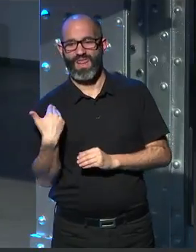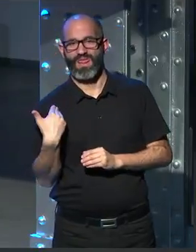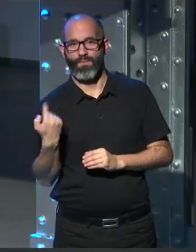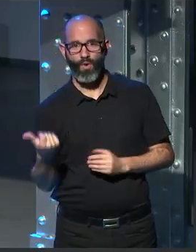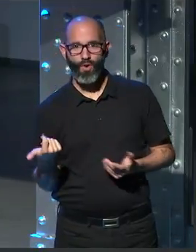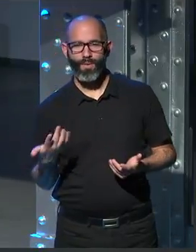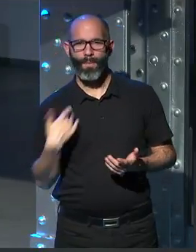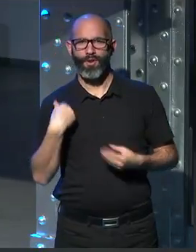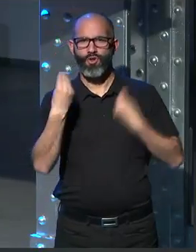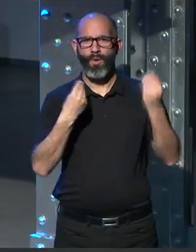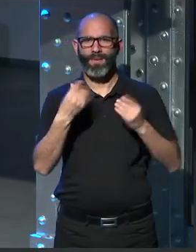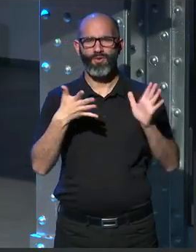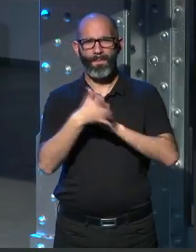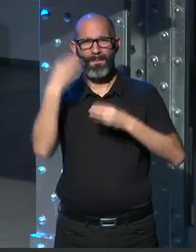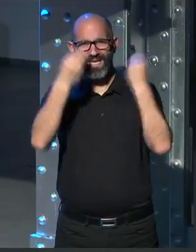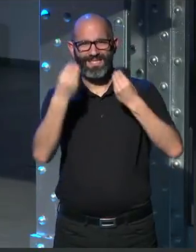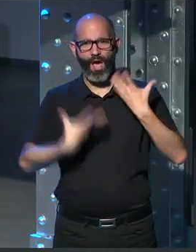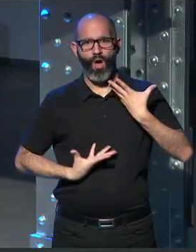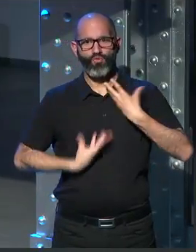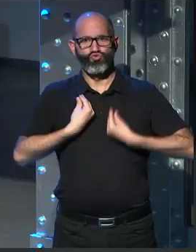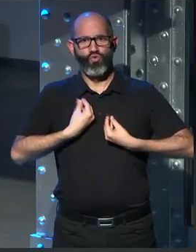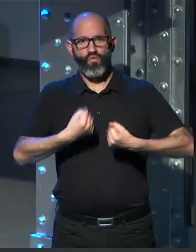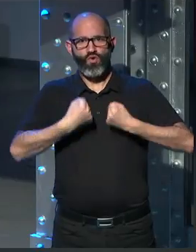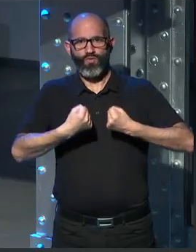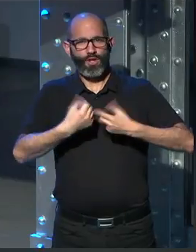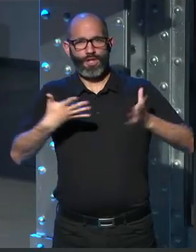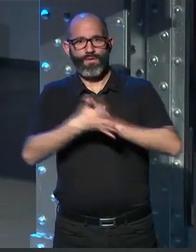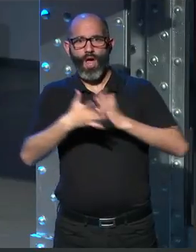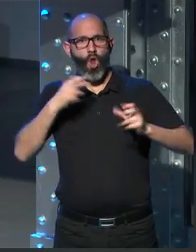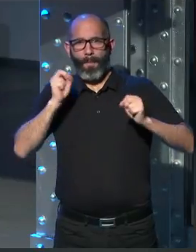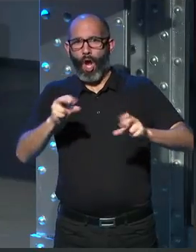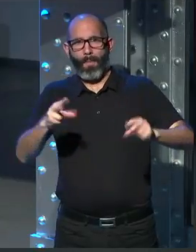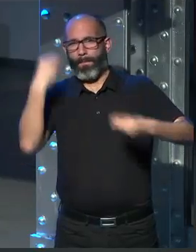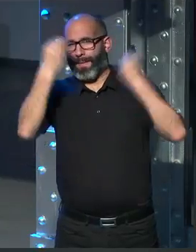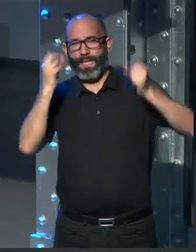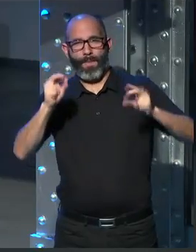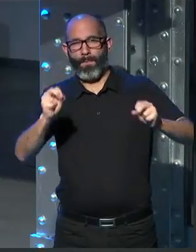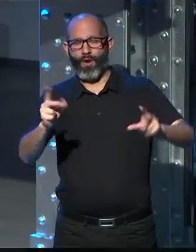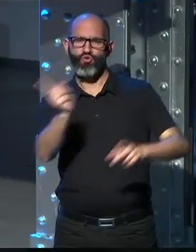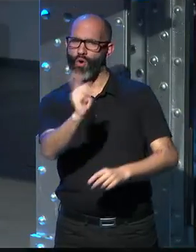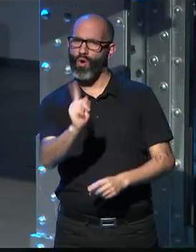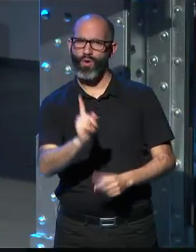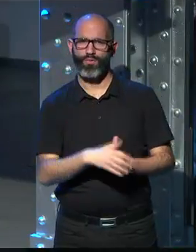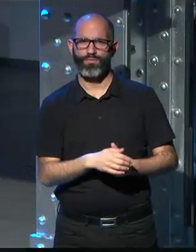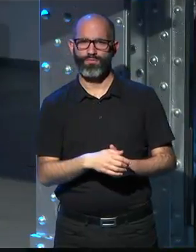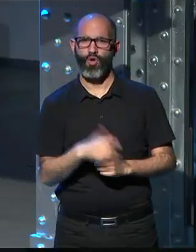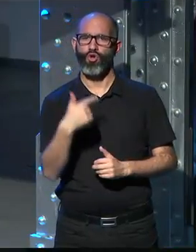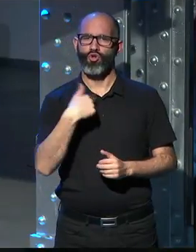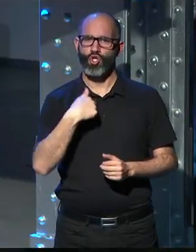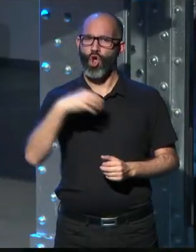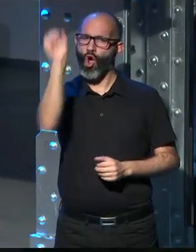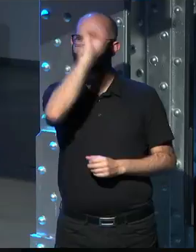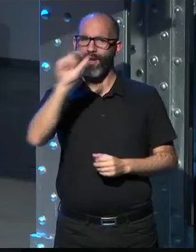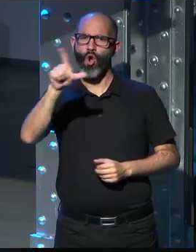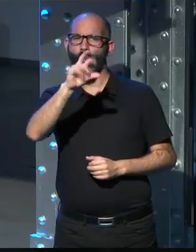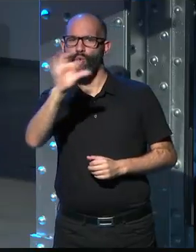Entonces, yo no sería apocalíptico nunca en ese tipo de cuestiones. Susana seguro que tiene opinión. Yo me sumo a la opinión